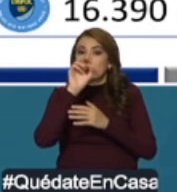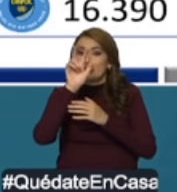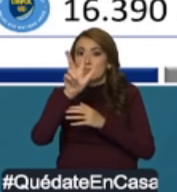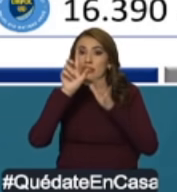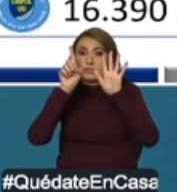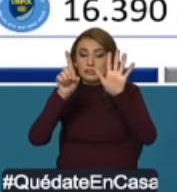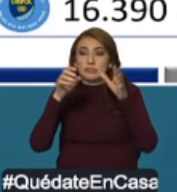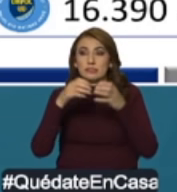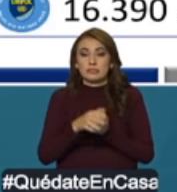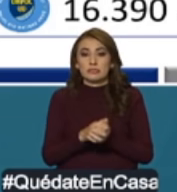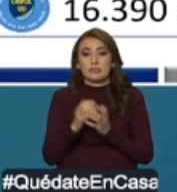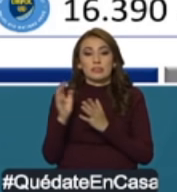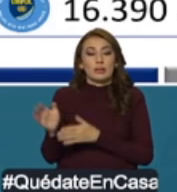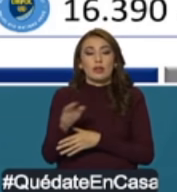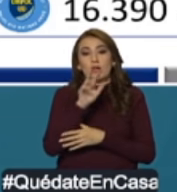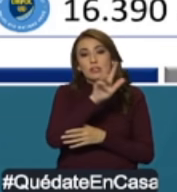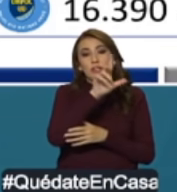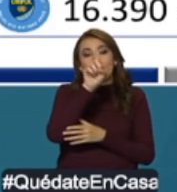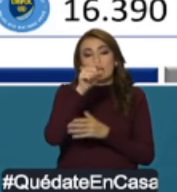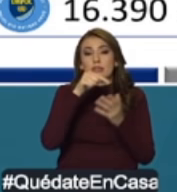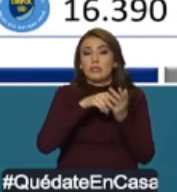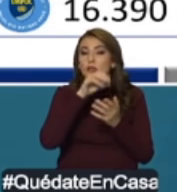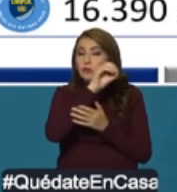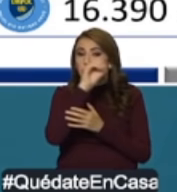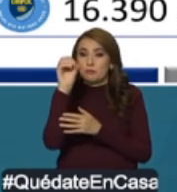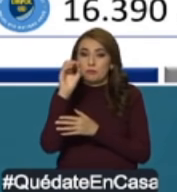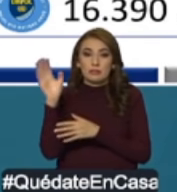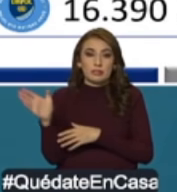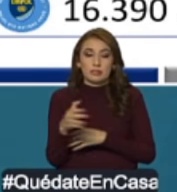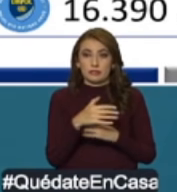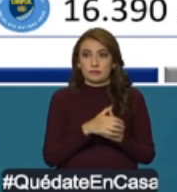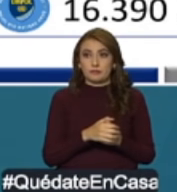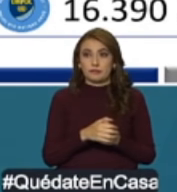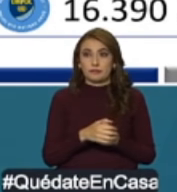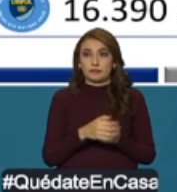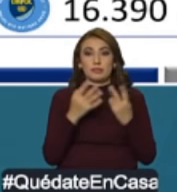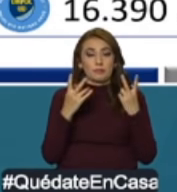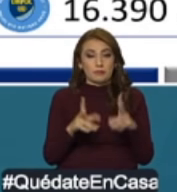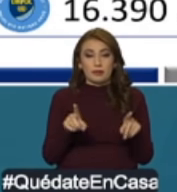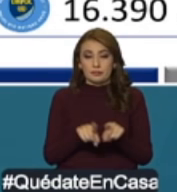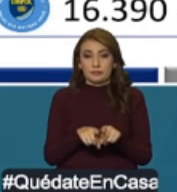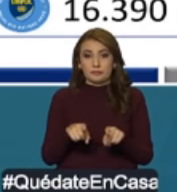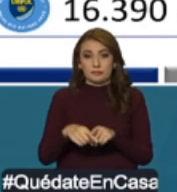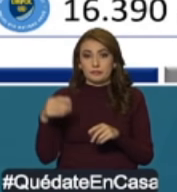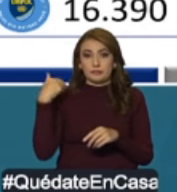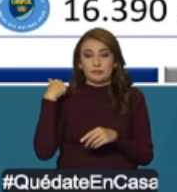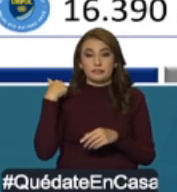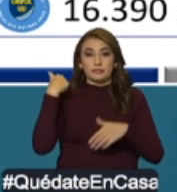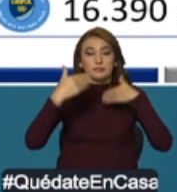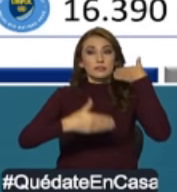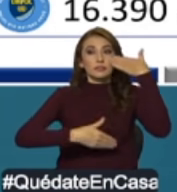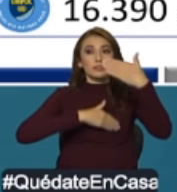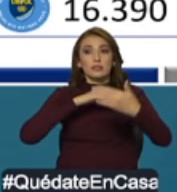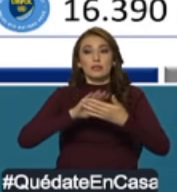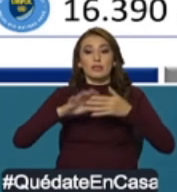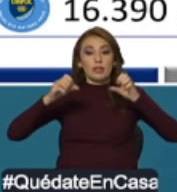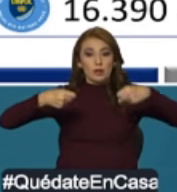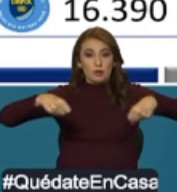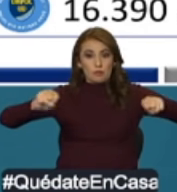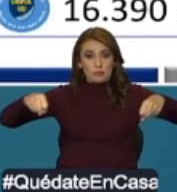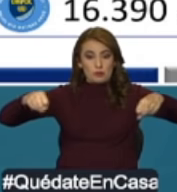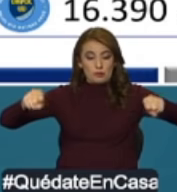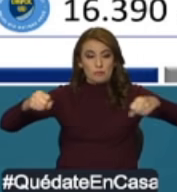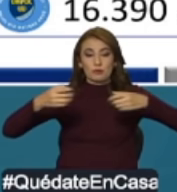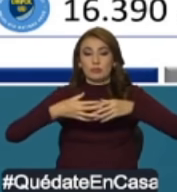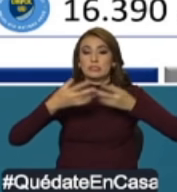detenidas, 31.088 sancionados por el toque de queda. Tenemos conductores y motocicletas